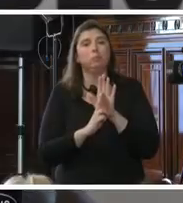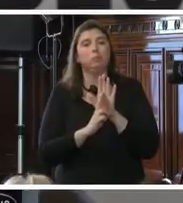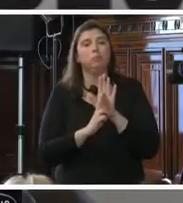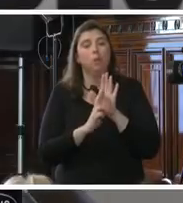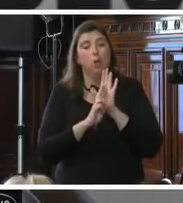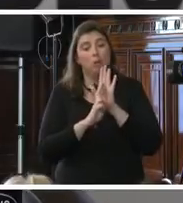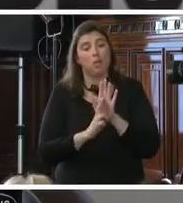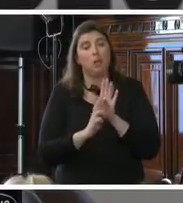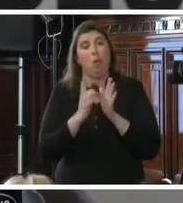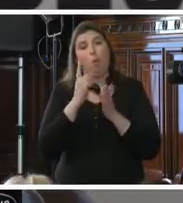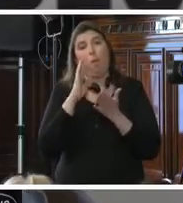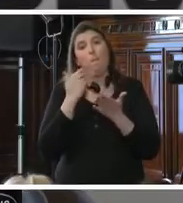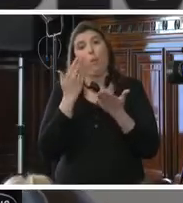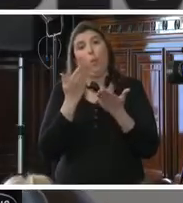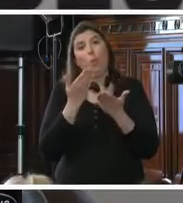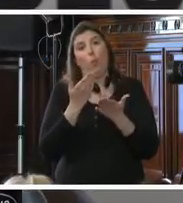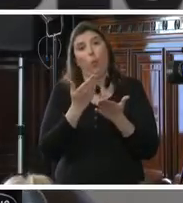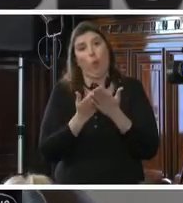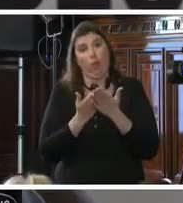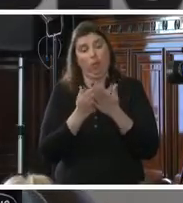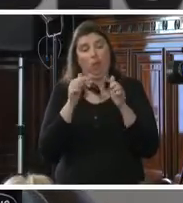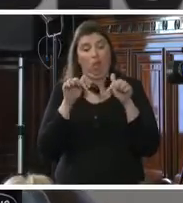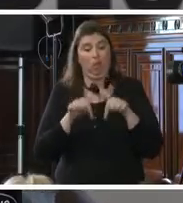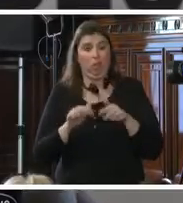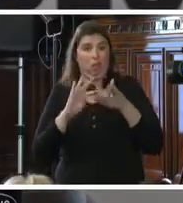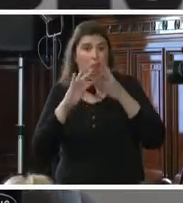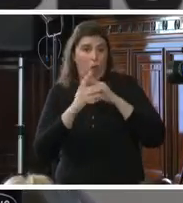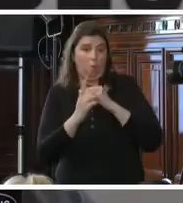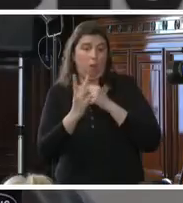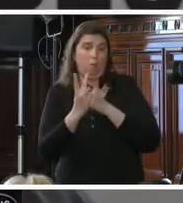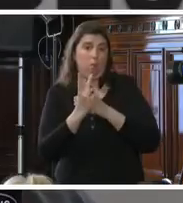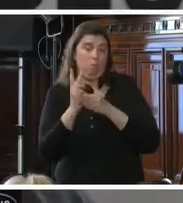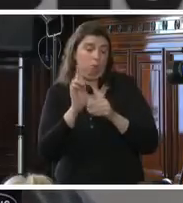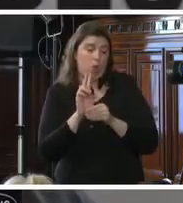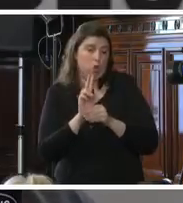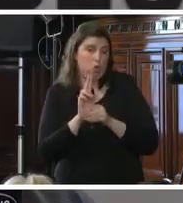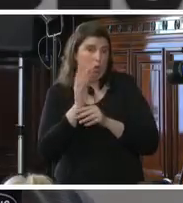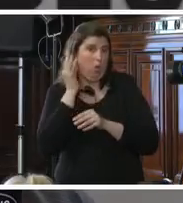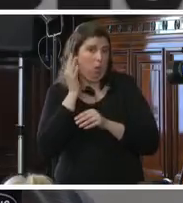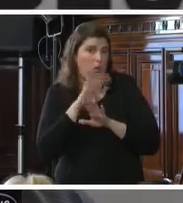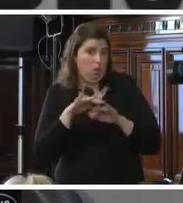una propuesta de esta clase de protección integral. Y